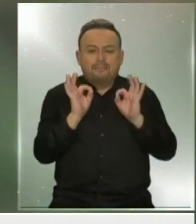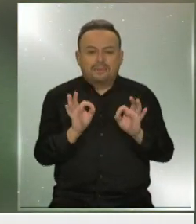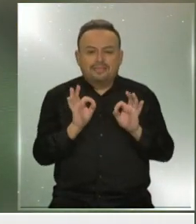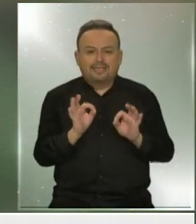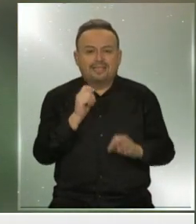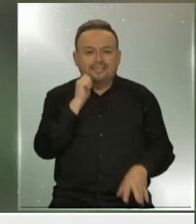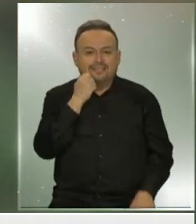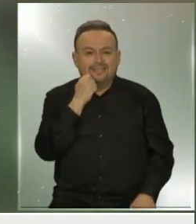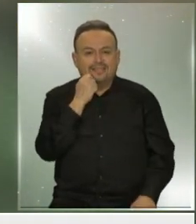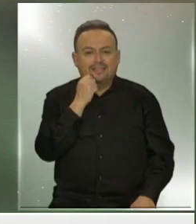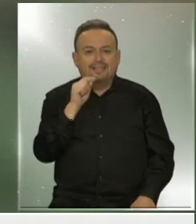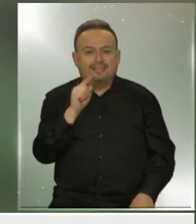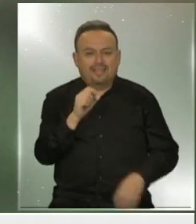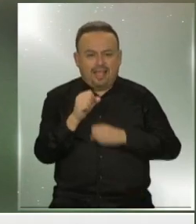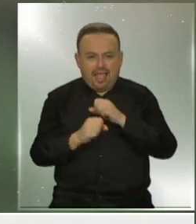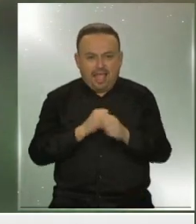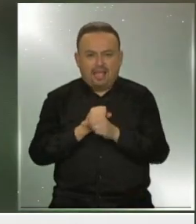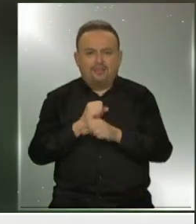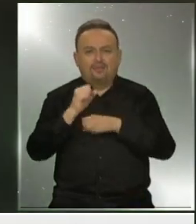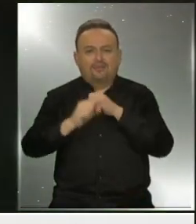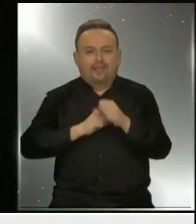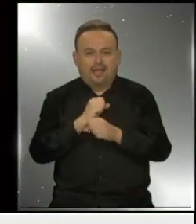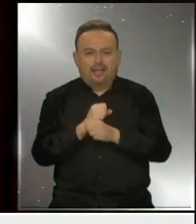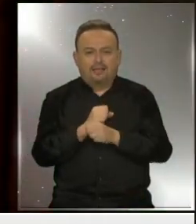especial significado año tras año.